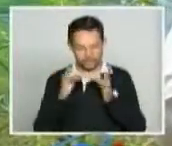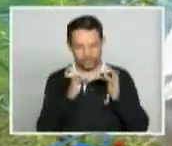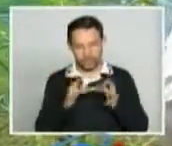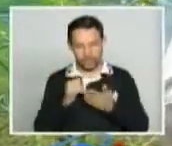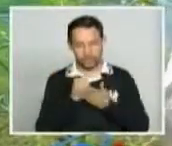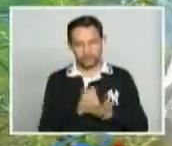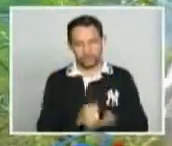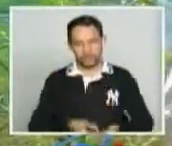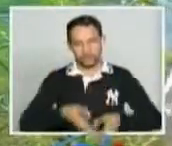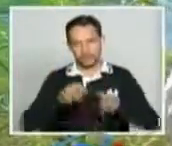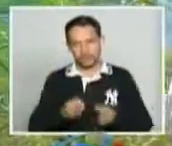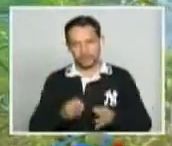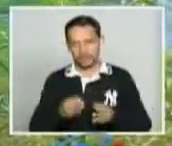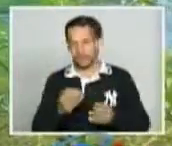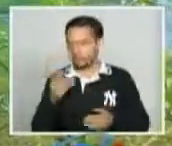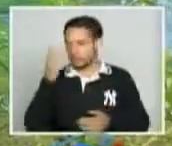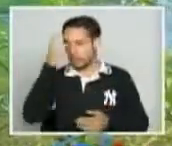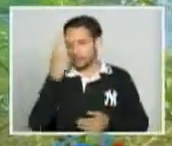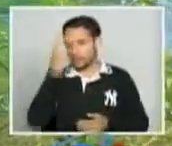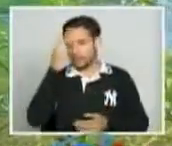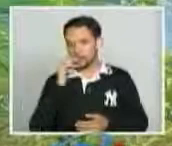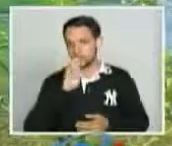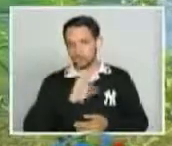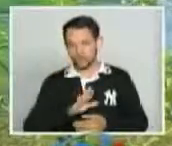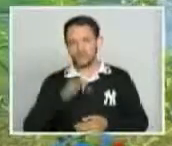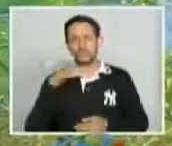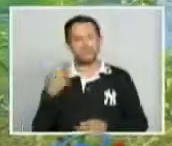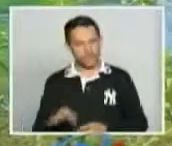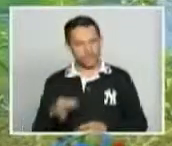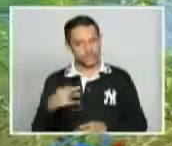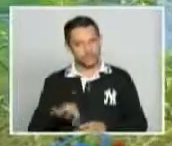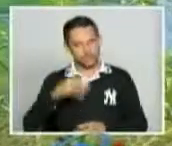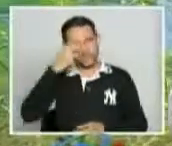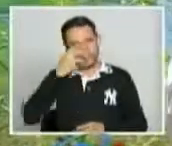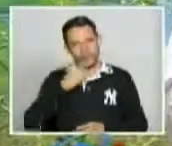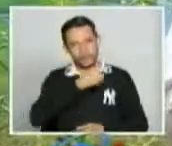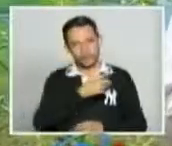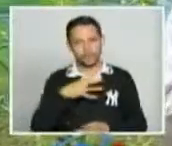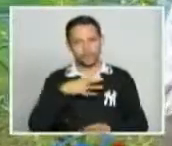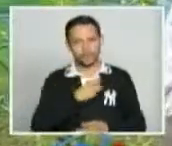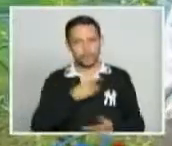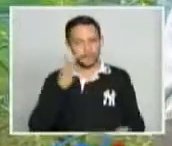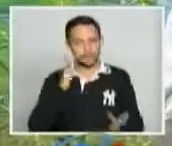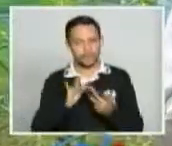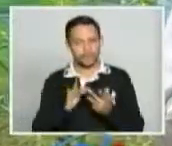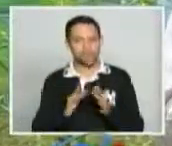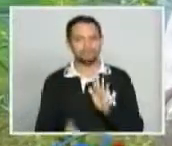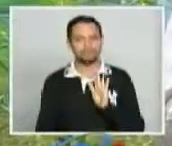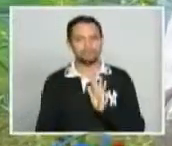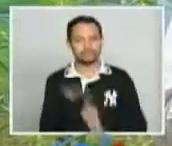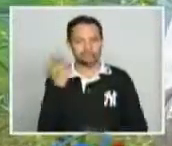adecuadamente. Y con ese examen, que es tan sencillo, que es tan práctico, nosotros ya estamos ganando una gran cantidad de